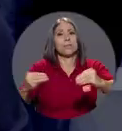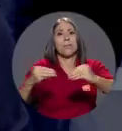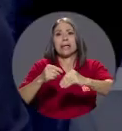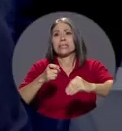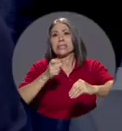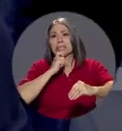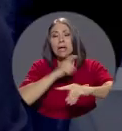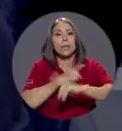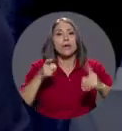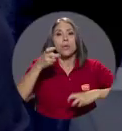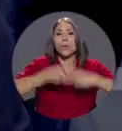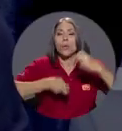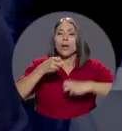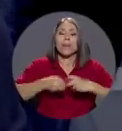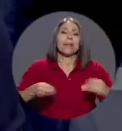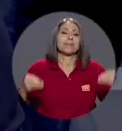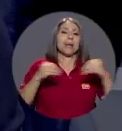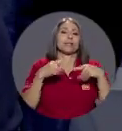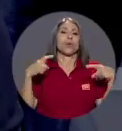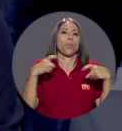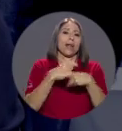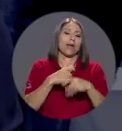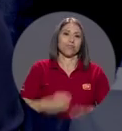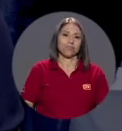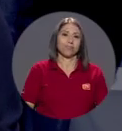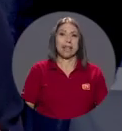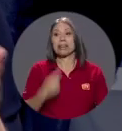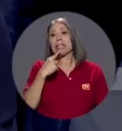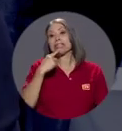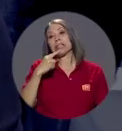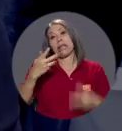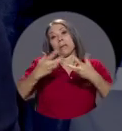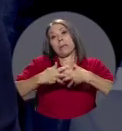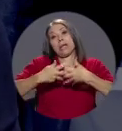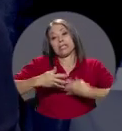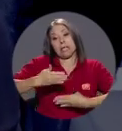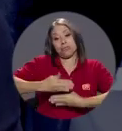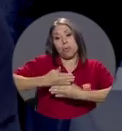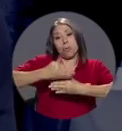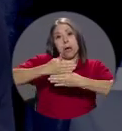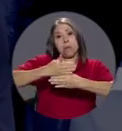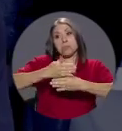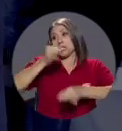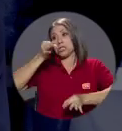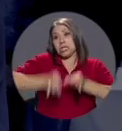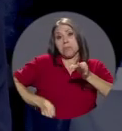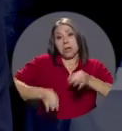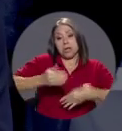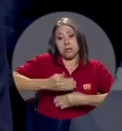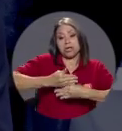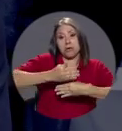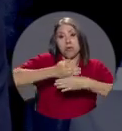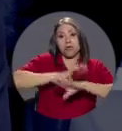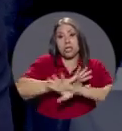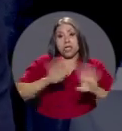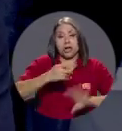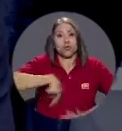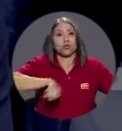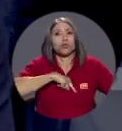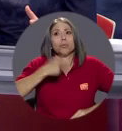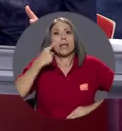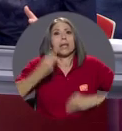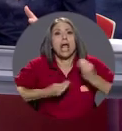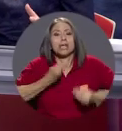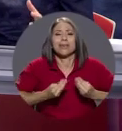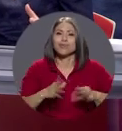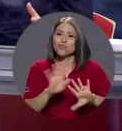problema es muchísimo más estructural y más complejo que decir que el desarrollador sencillamente desarrolla y digamos, y nosotros tenemos que salir corriendo detrás de eso. Es un